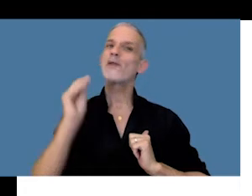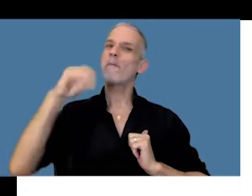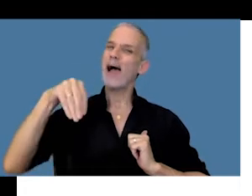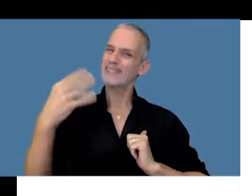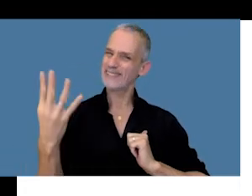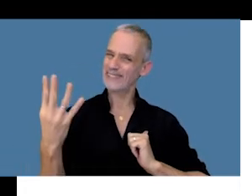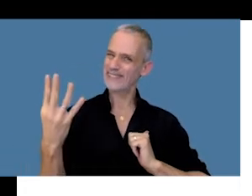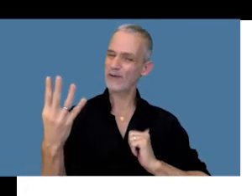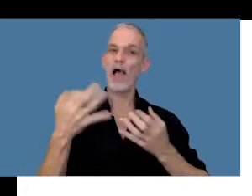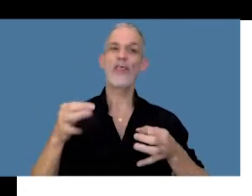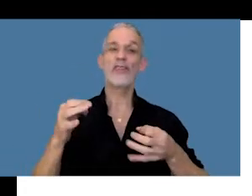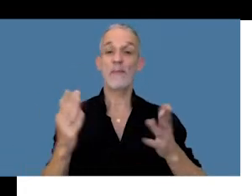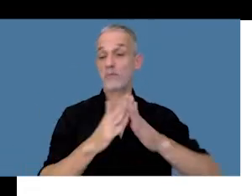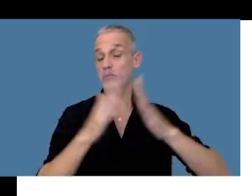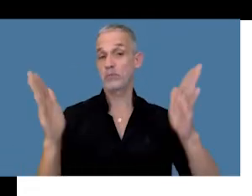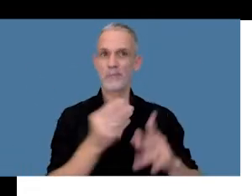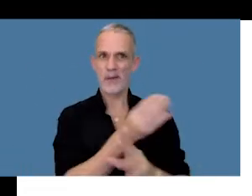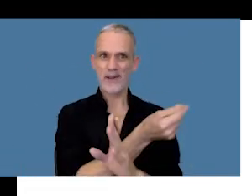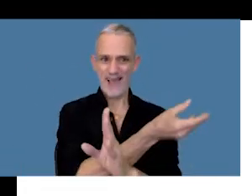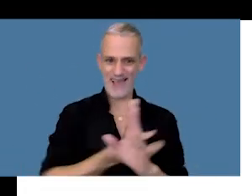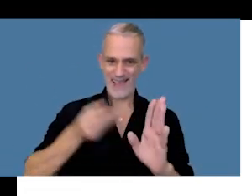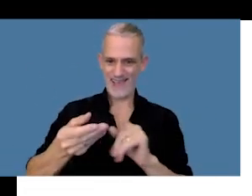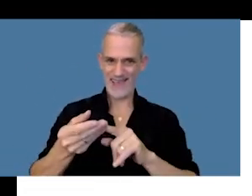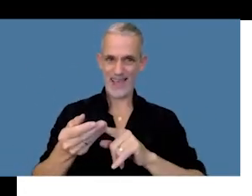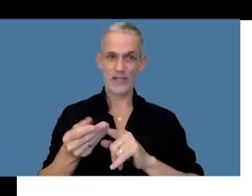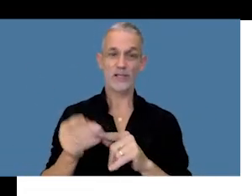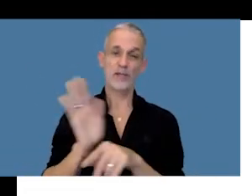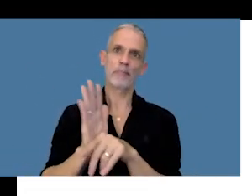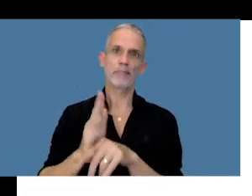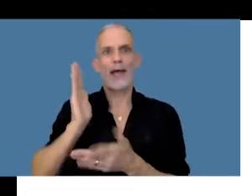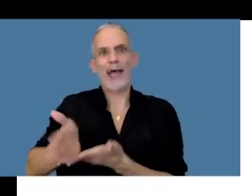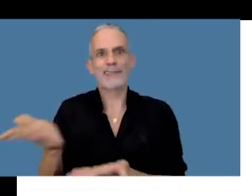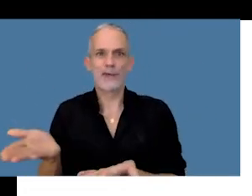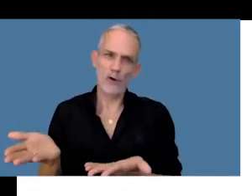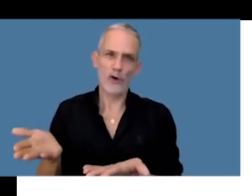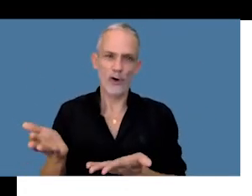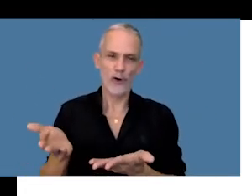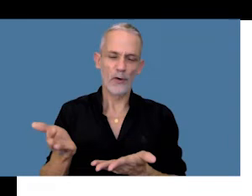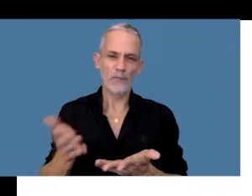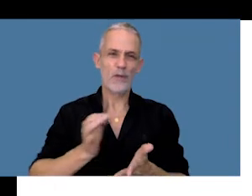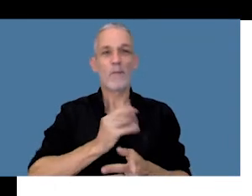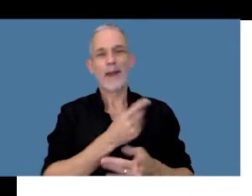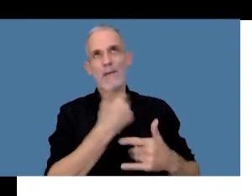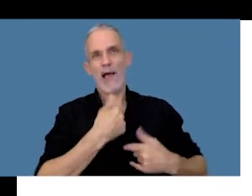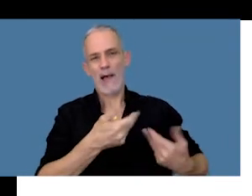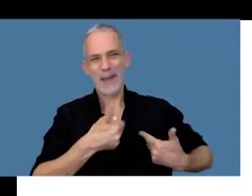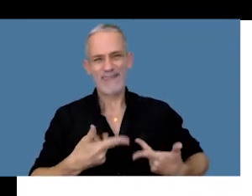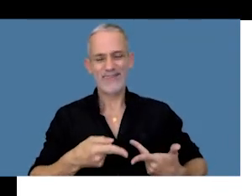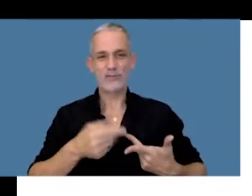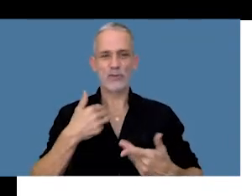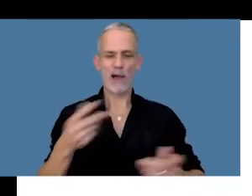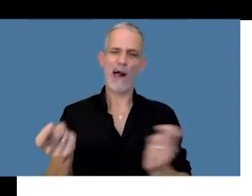Es decir, va a tener por un lado un premio y por el otro una especie de castigo. Es decir, ¿por qué? ¿Qué va a pasar? Si no, va a quedar como una maniobra